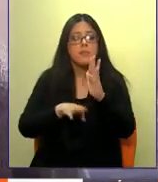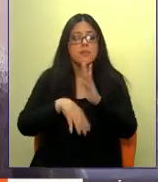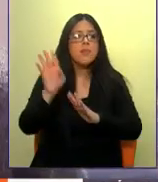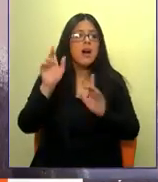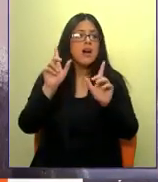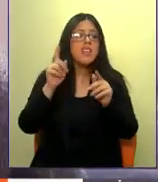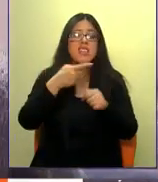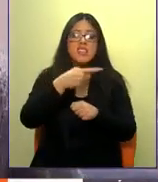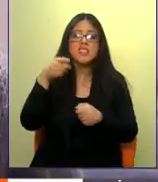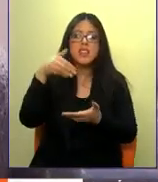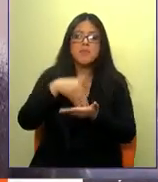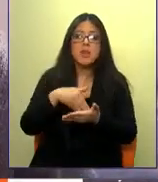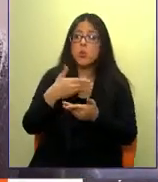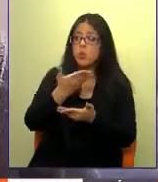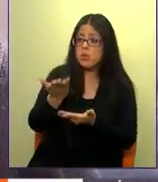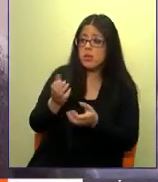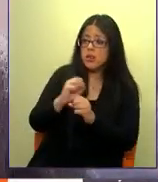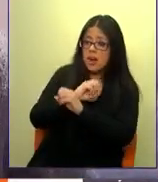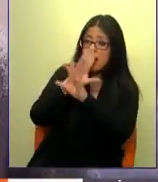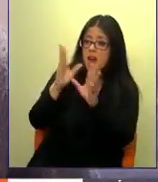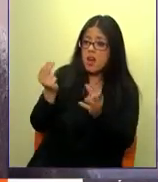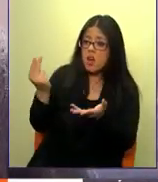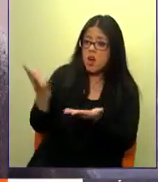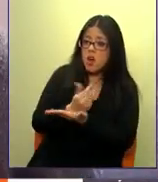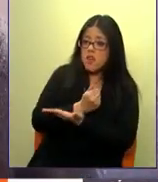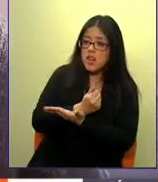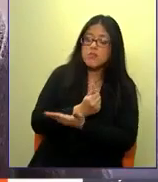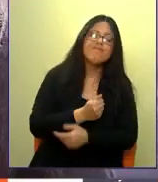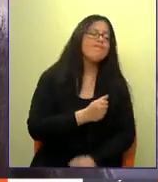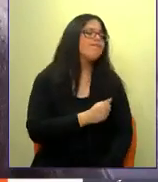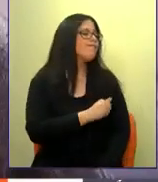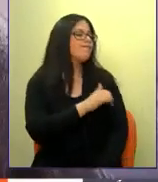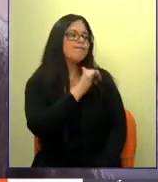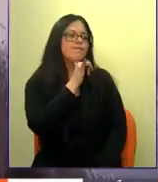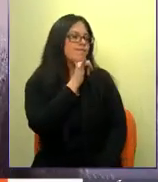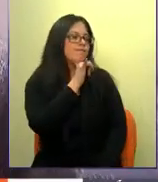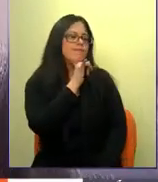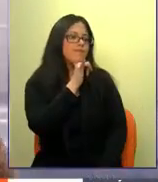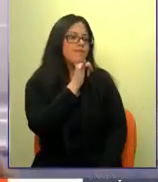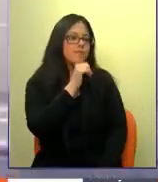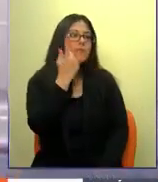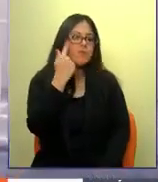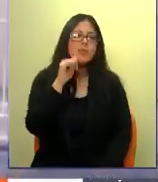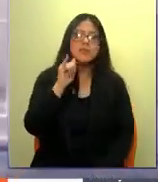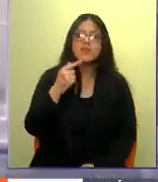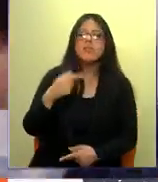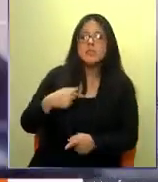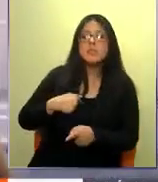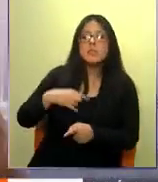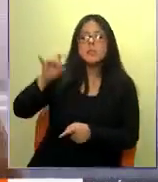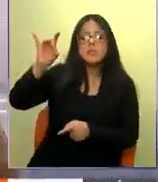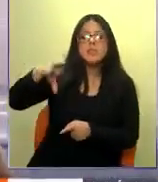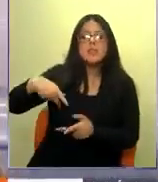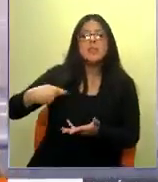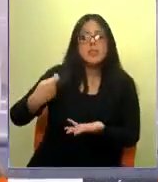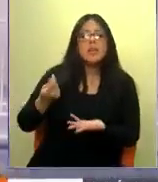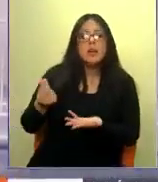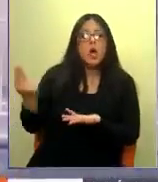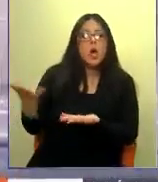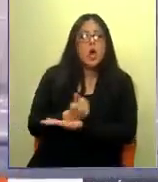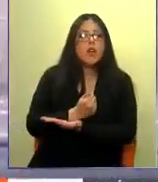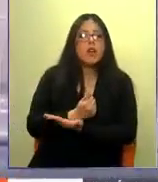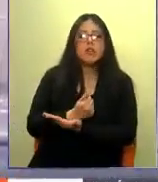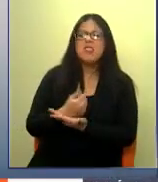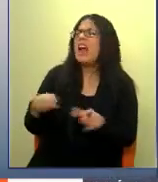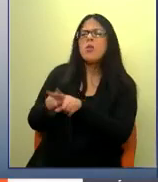le deberían cobrar? Claro, no tengo. Pero sí sé que cobran. Pago solo la cuota y ya, como para salir de